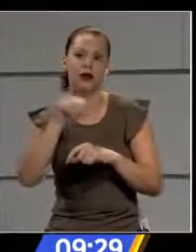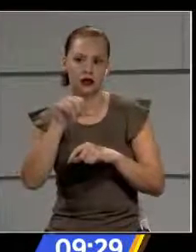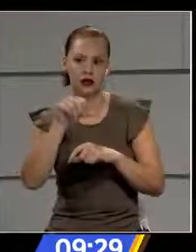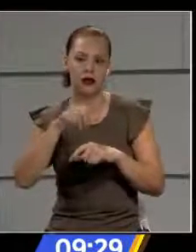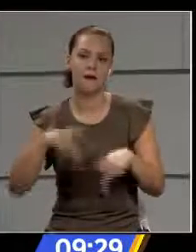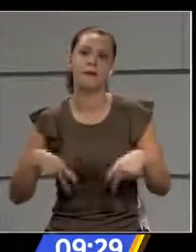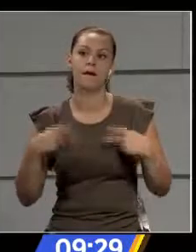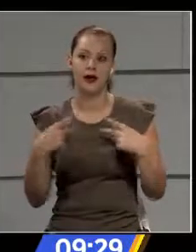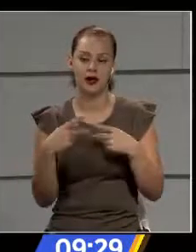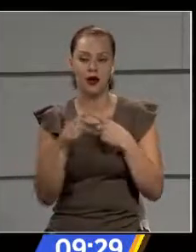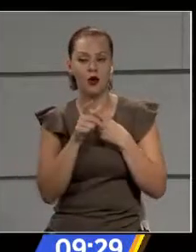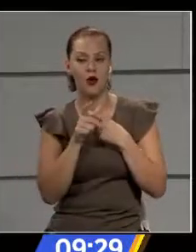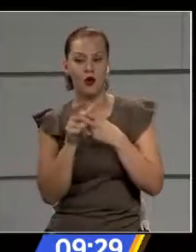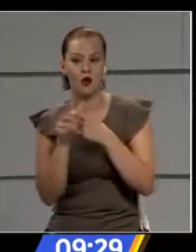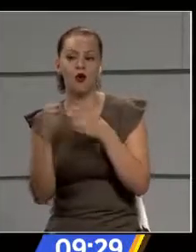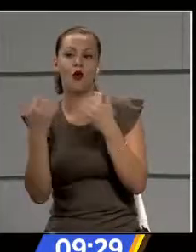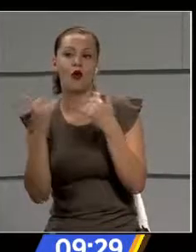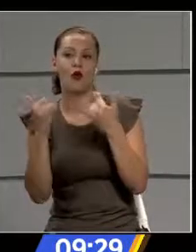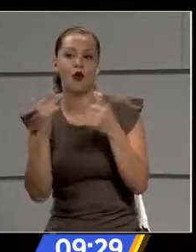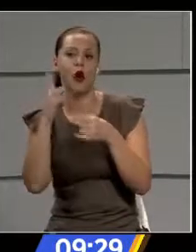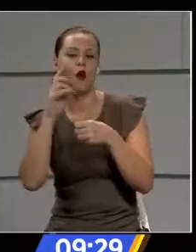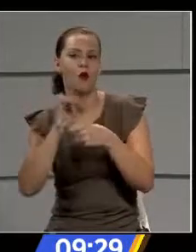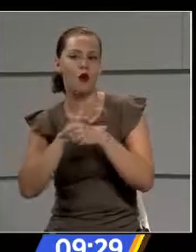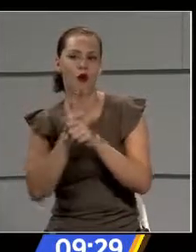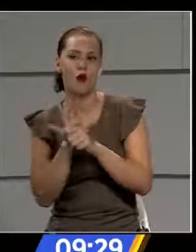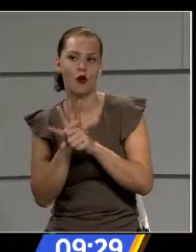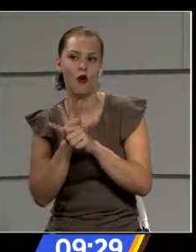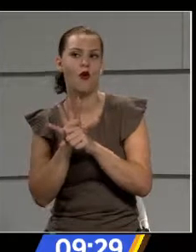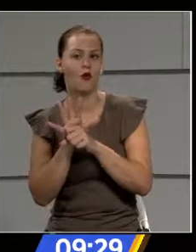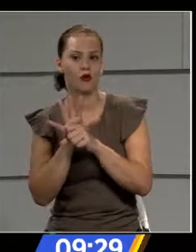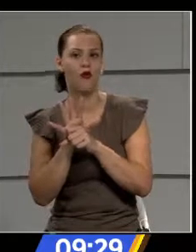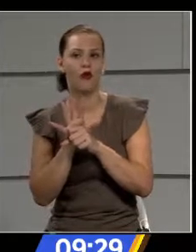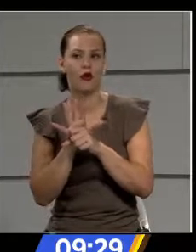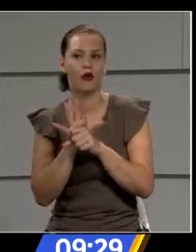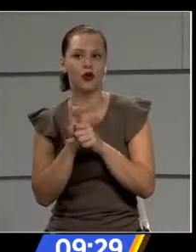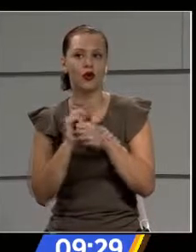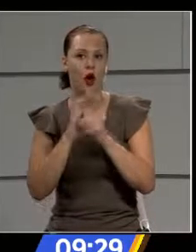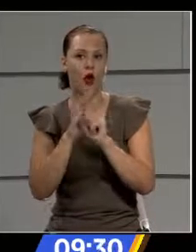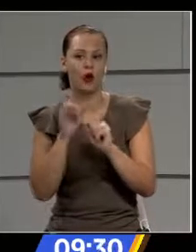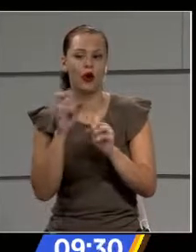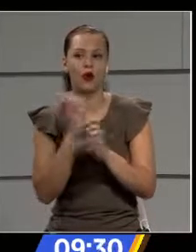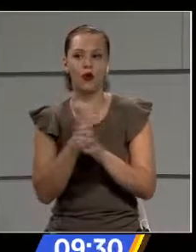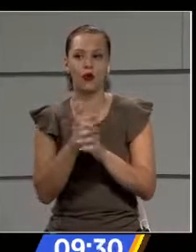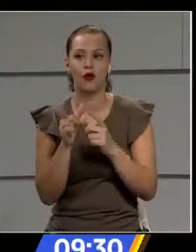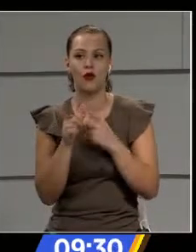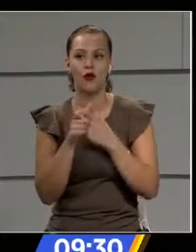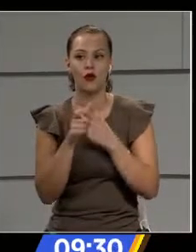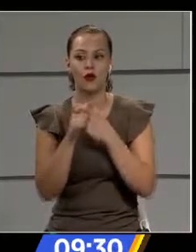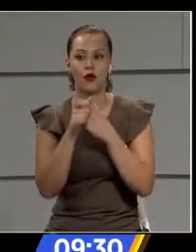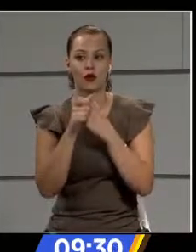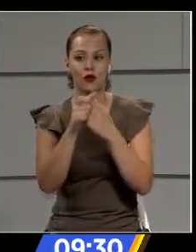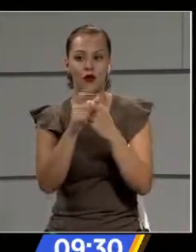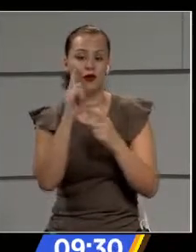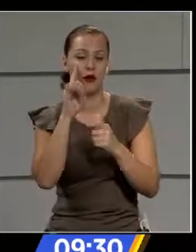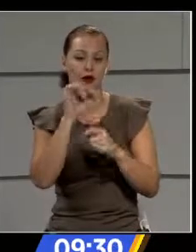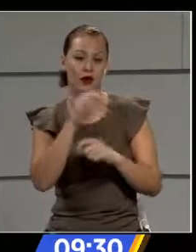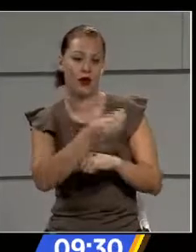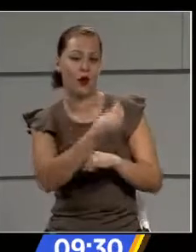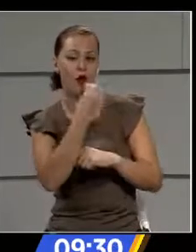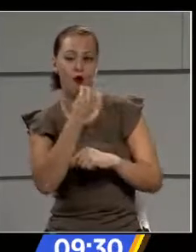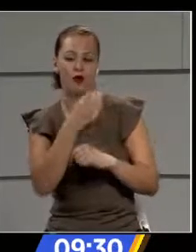vida. Eso es un juego como de coronavirus, de COVID. Corran, corran, que no los agarre el COVID, que no los